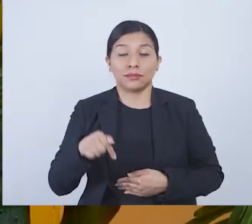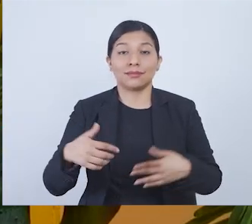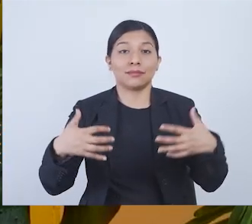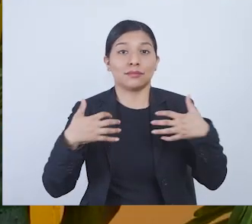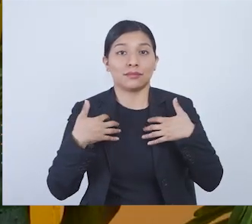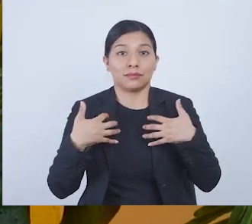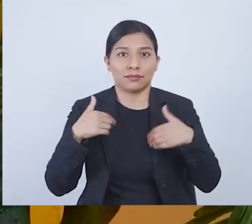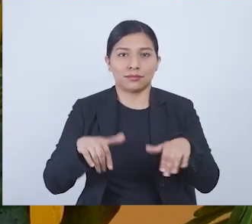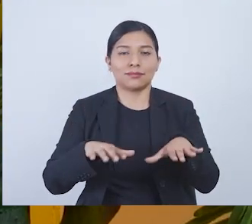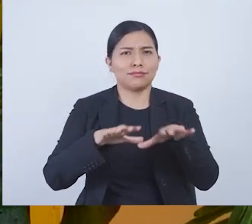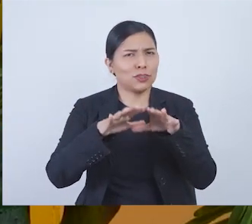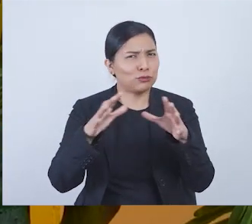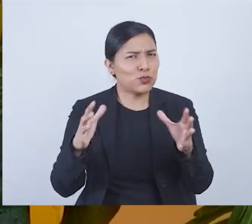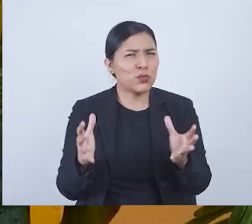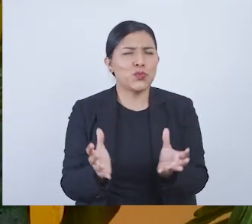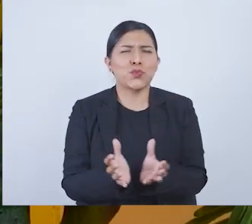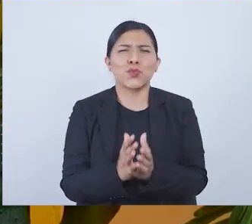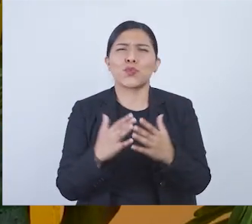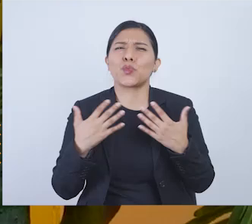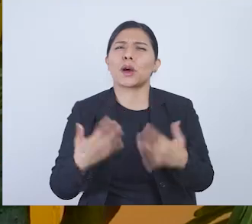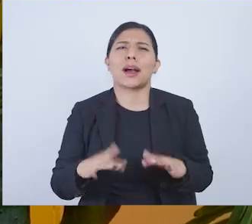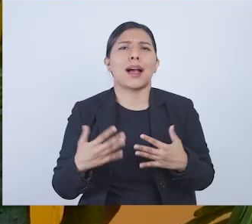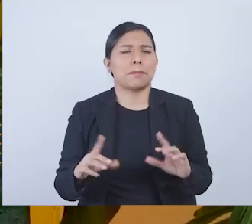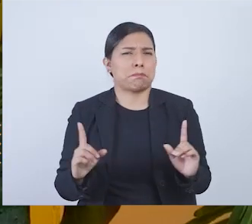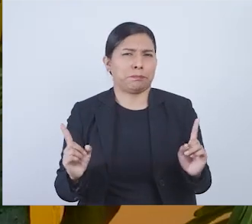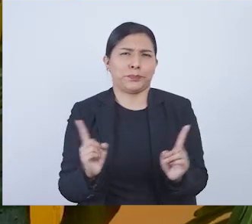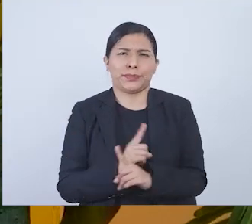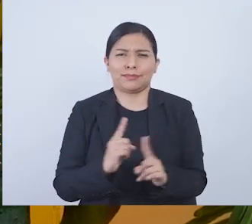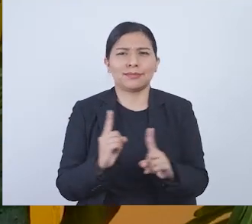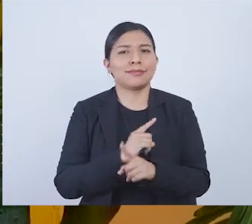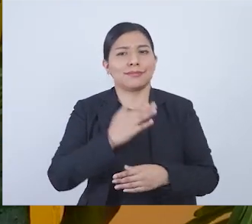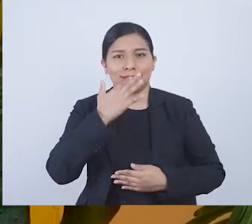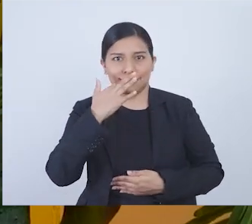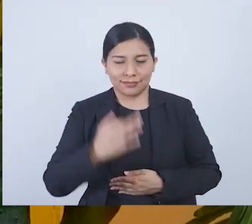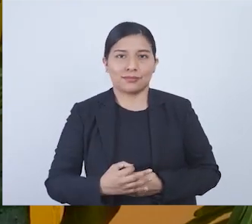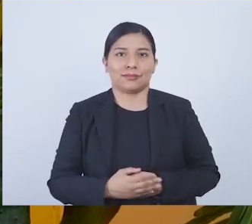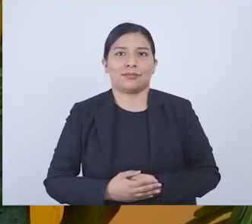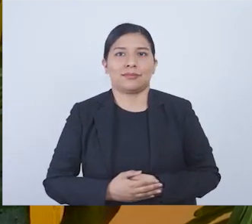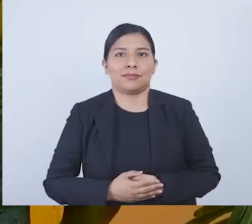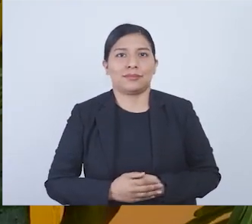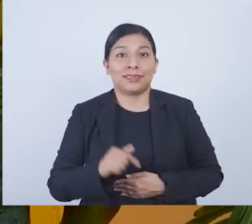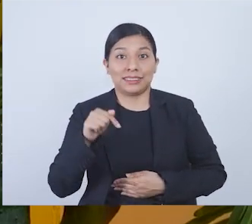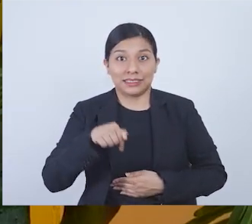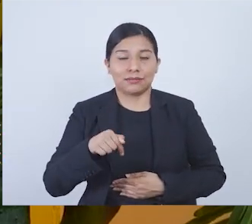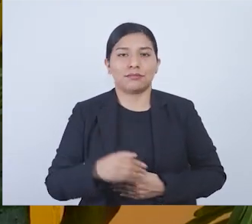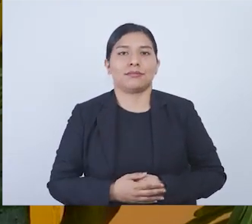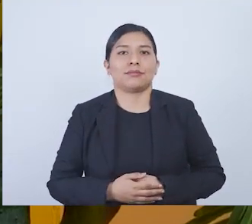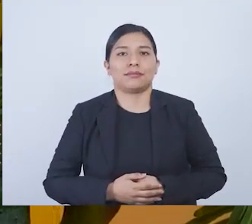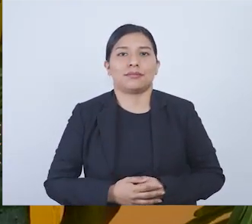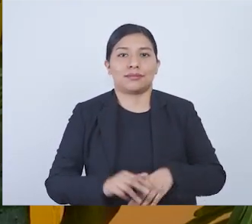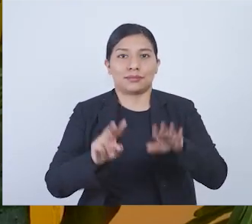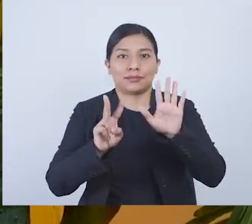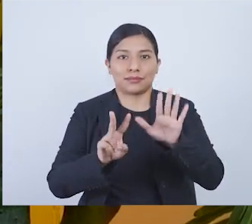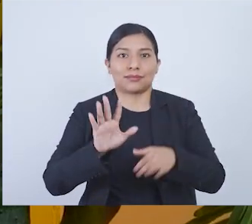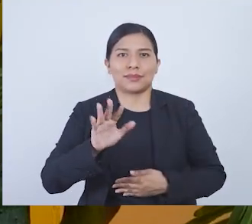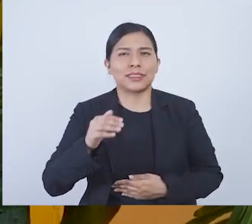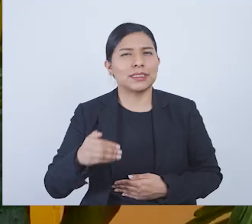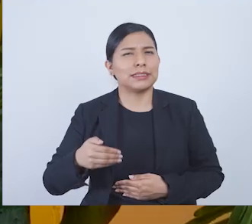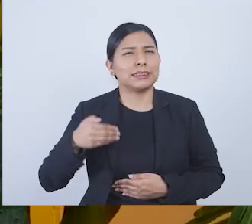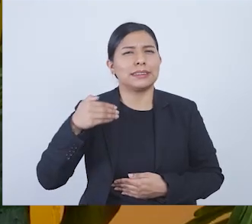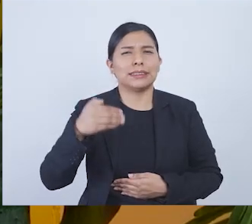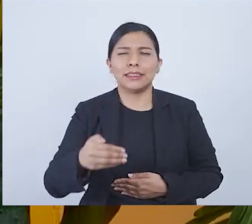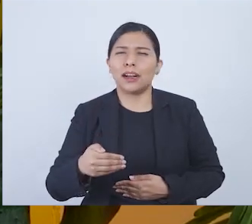mundo cambiante, está cambiando constantemente, pero los últimos 75 años han marcado